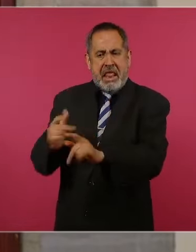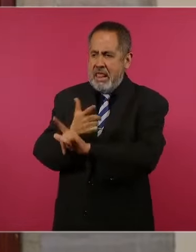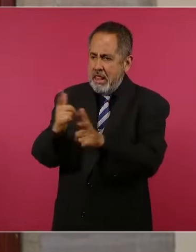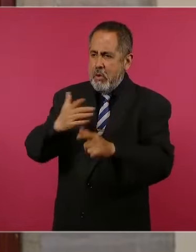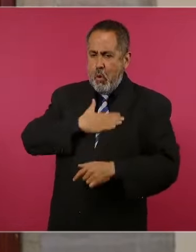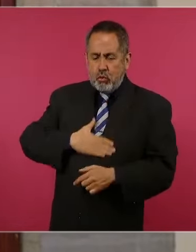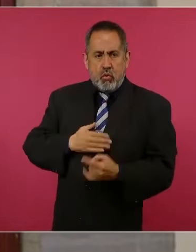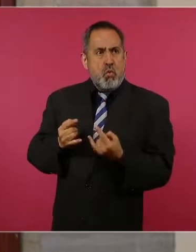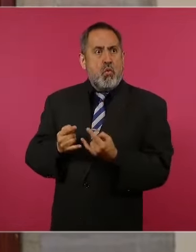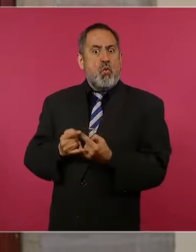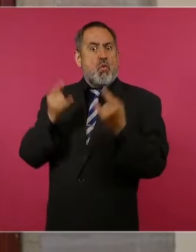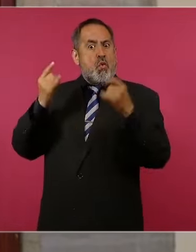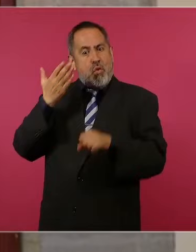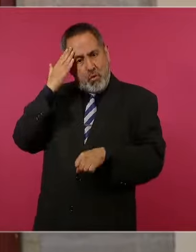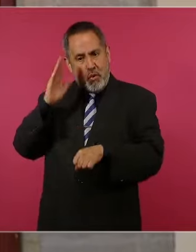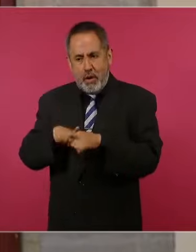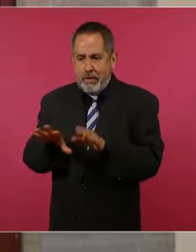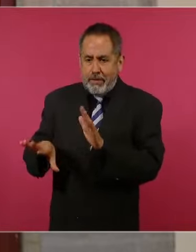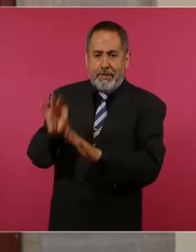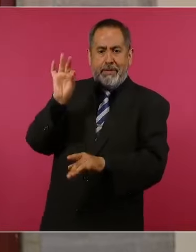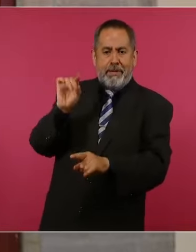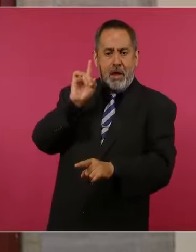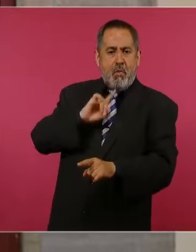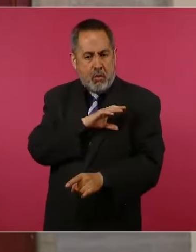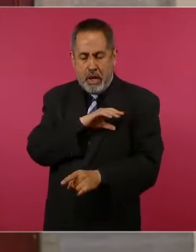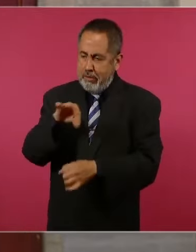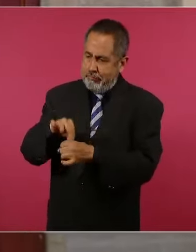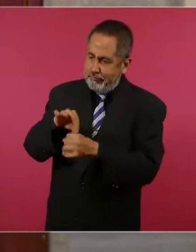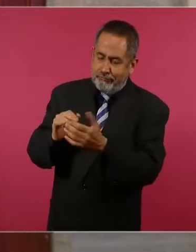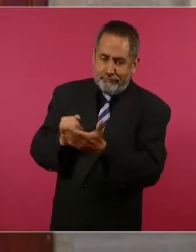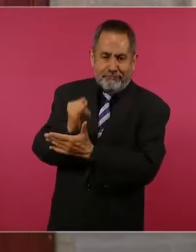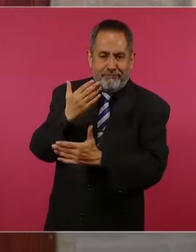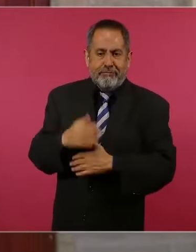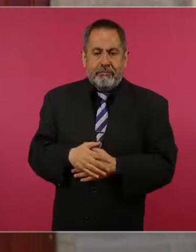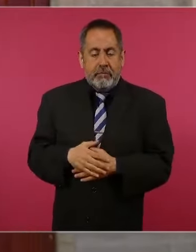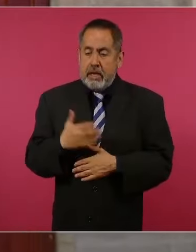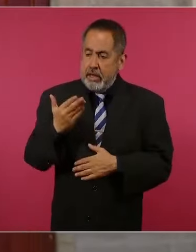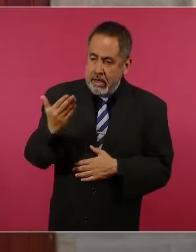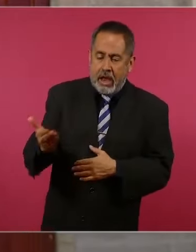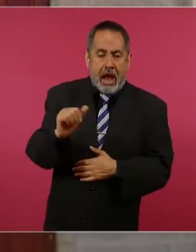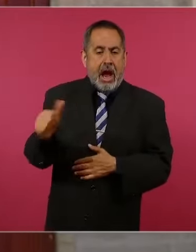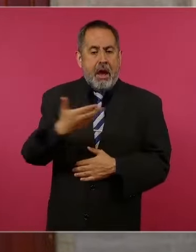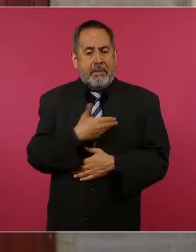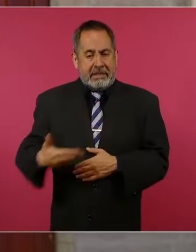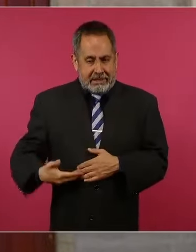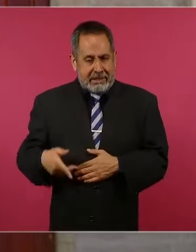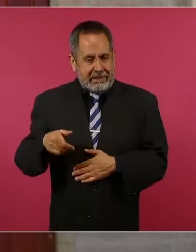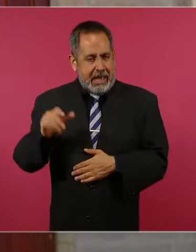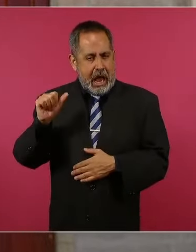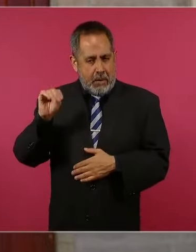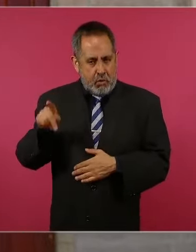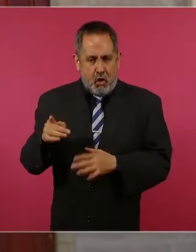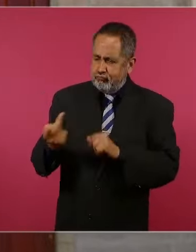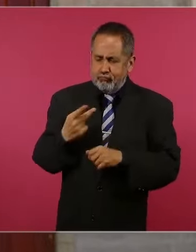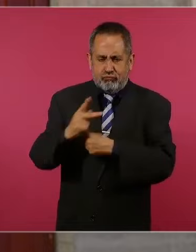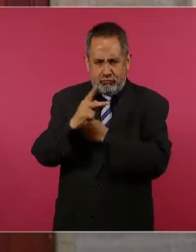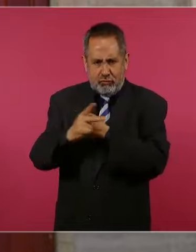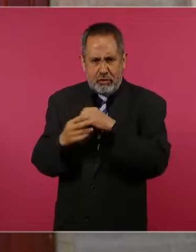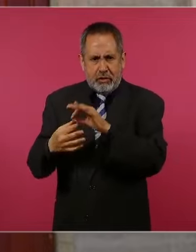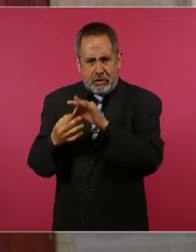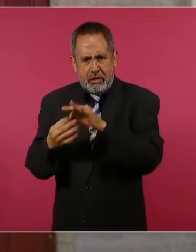en la histórica elección de la presidenta electa Claudia Sheinbaum. Agradeció al presidente López Obrador por la asociación sólida y constructiva